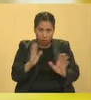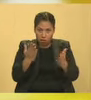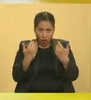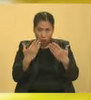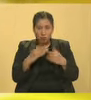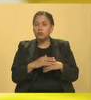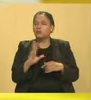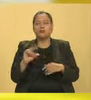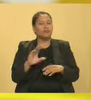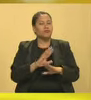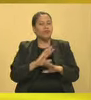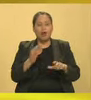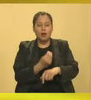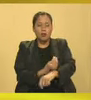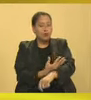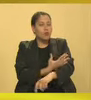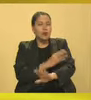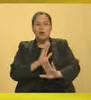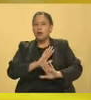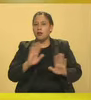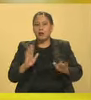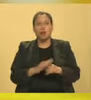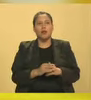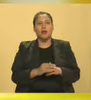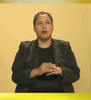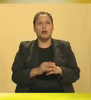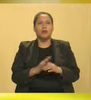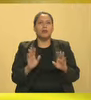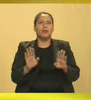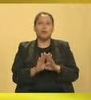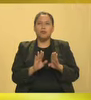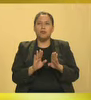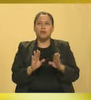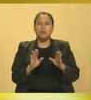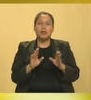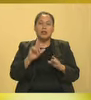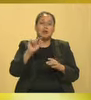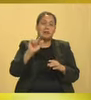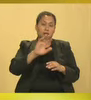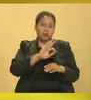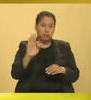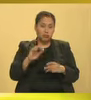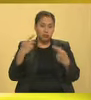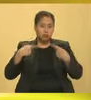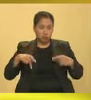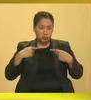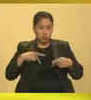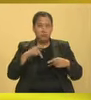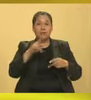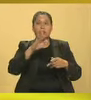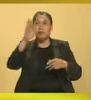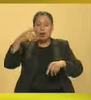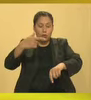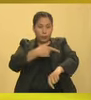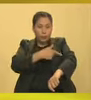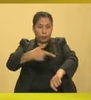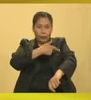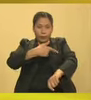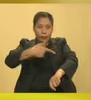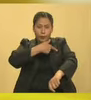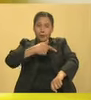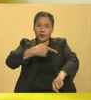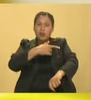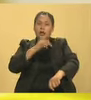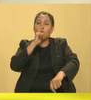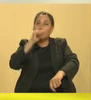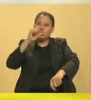no, no vuelve no, a salir. No, no, no es en no, un no porcentaje, unos un 70% de las personas que van a depilación por láser o luz